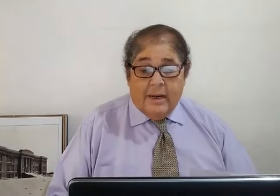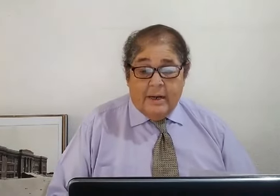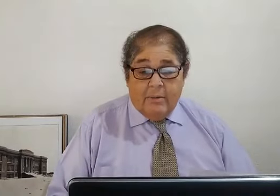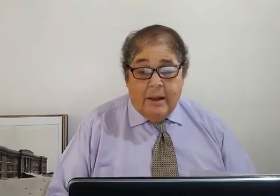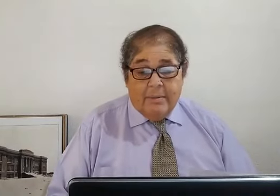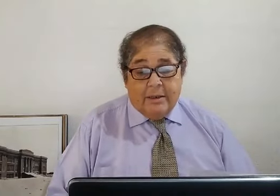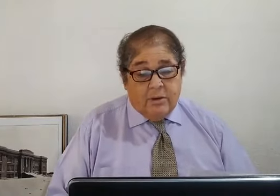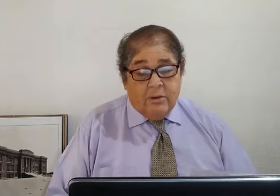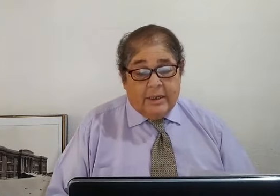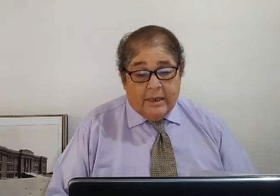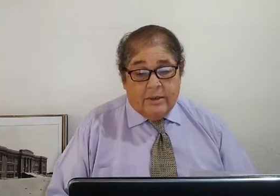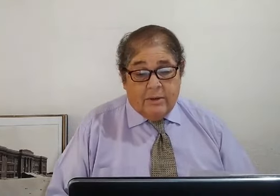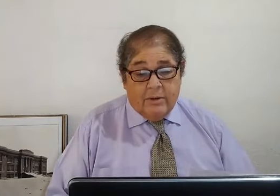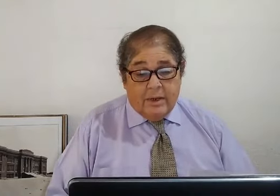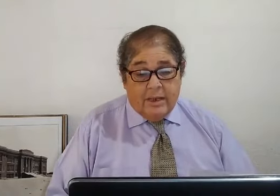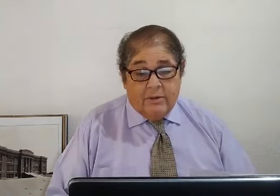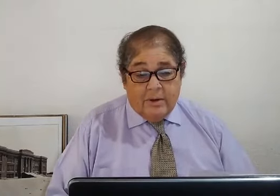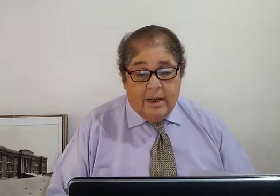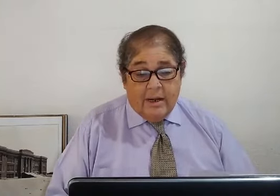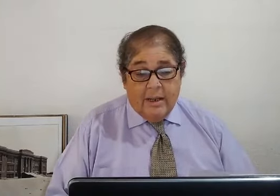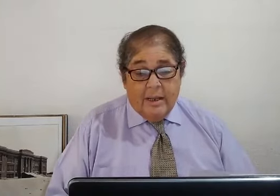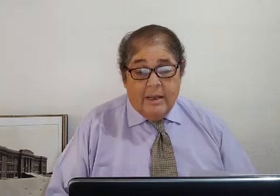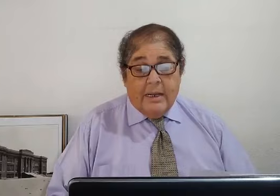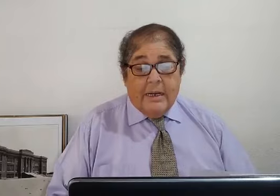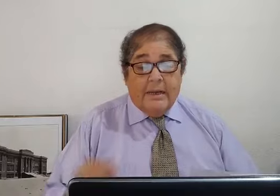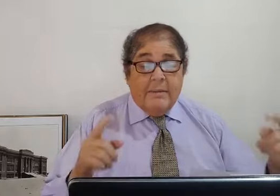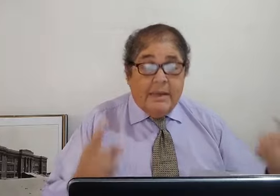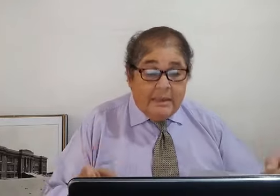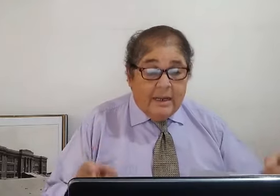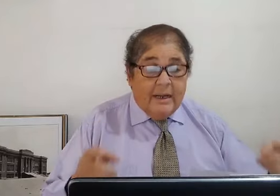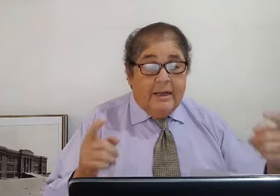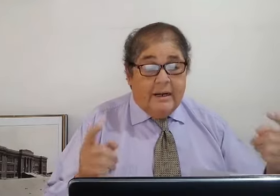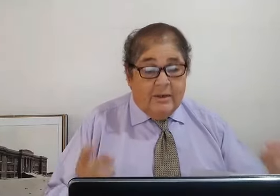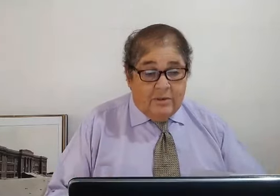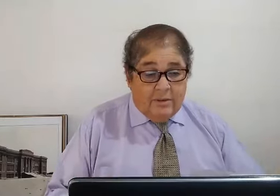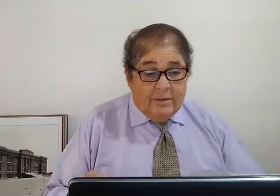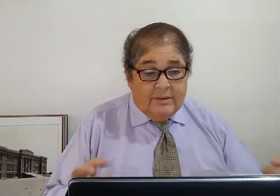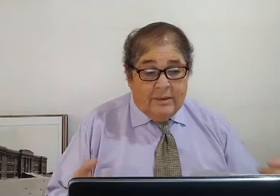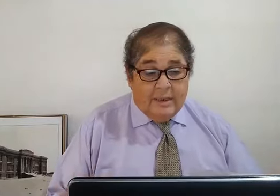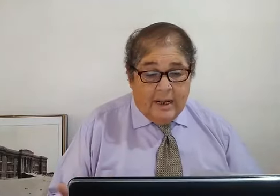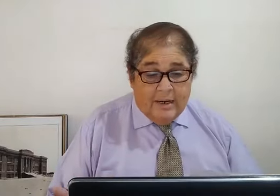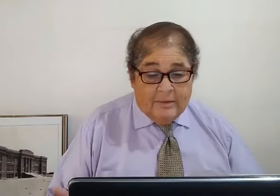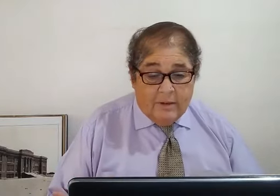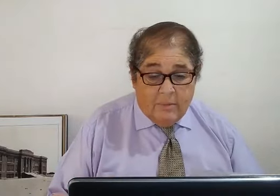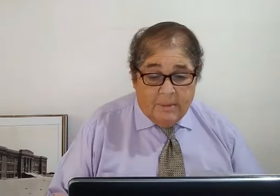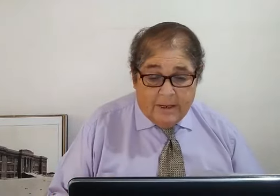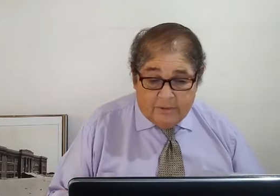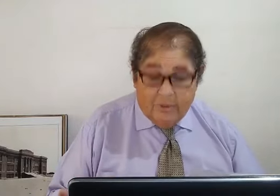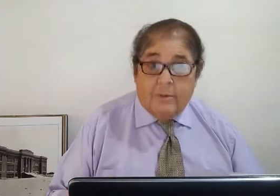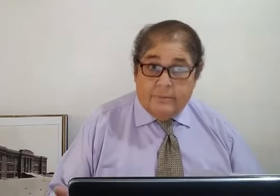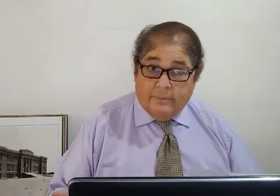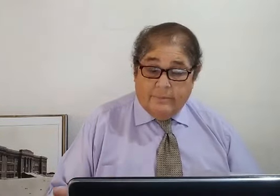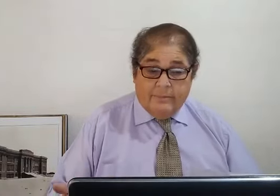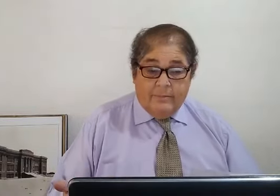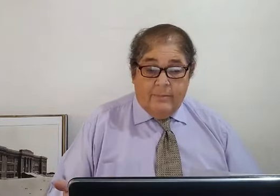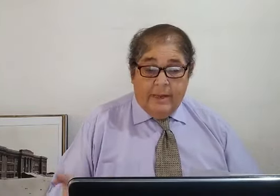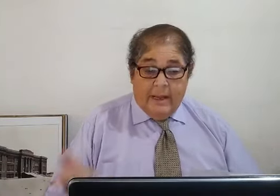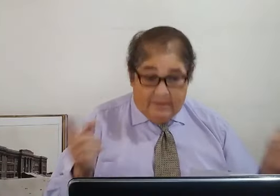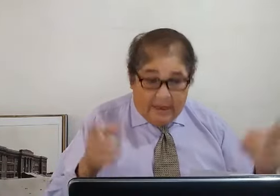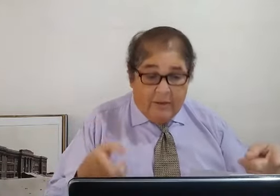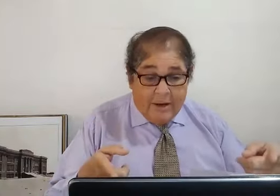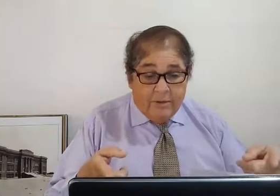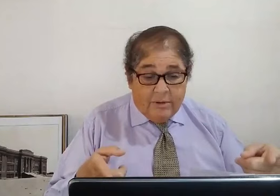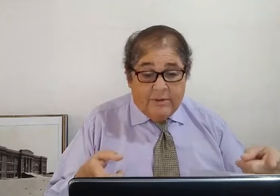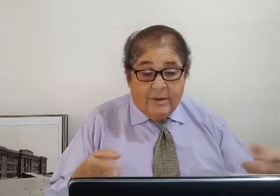energía renovable en todo el territorio nacional y limita la generación de centrales en operación.